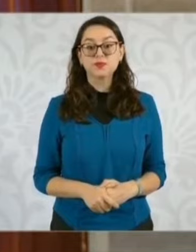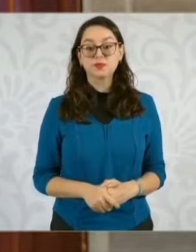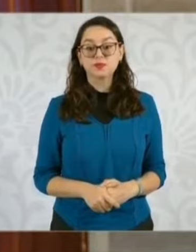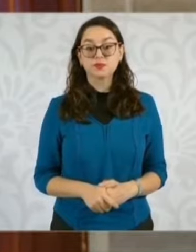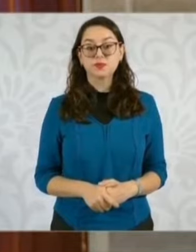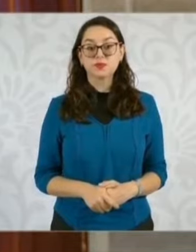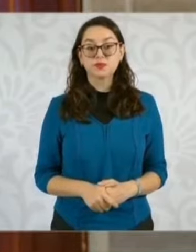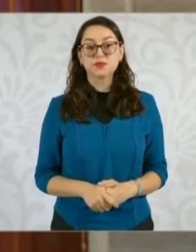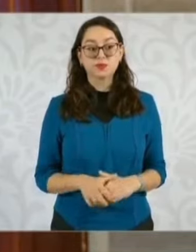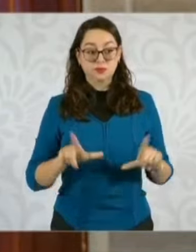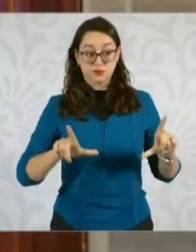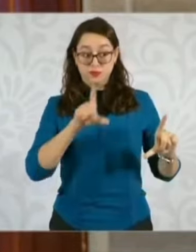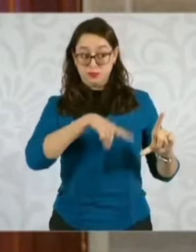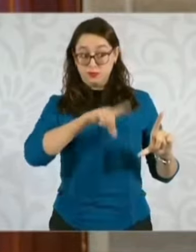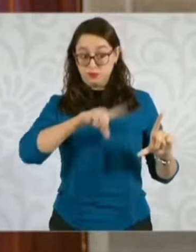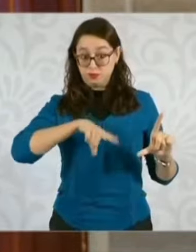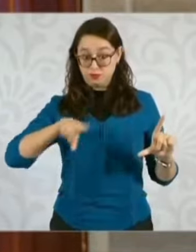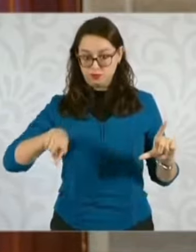La gráfica.